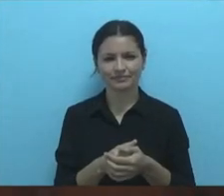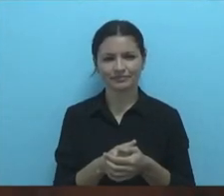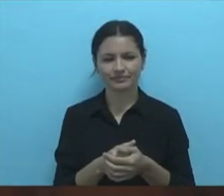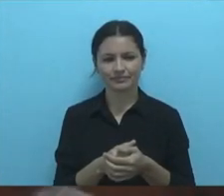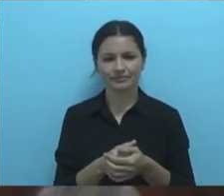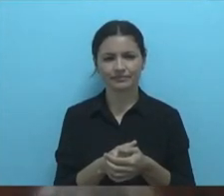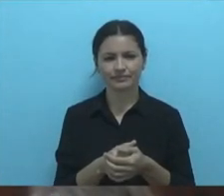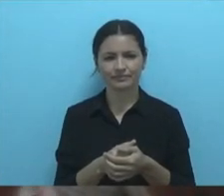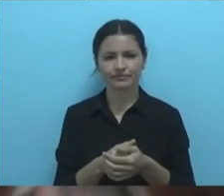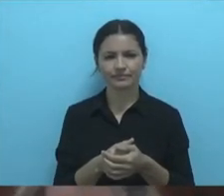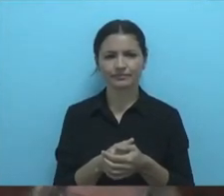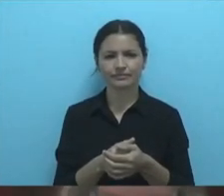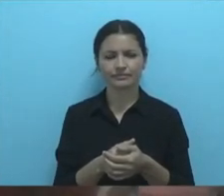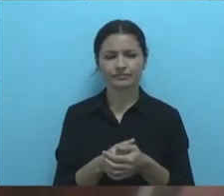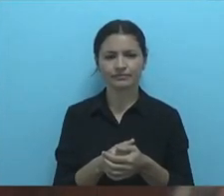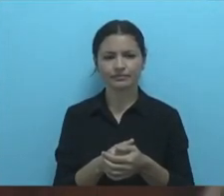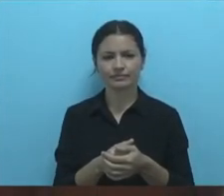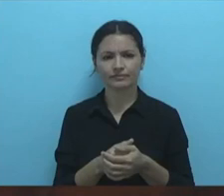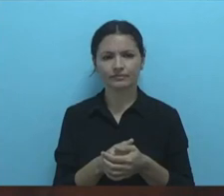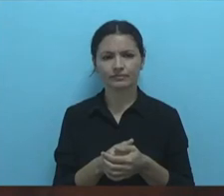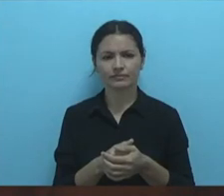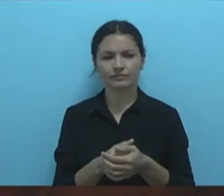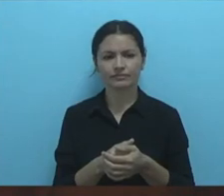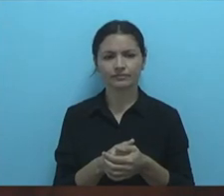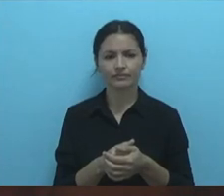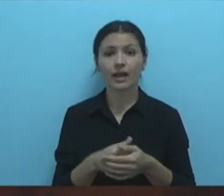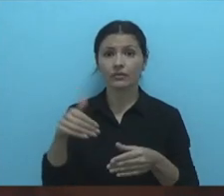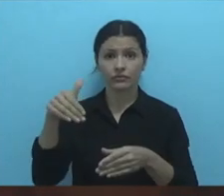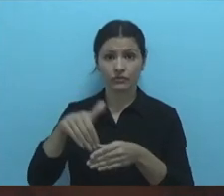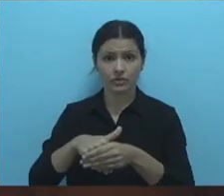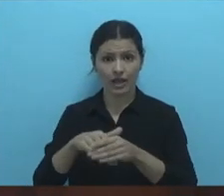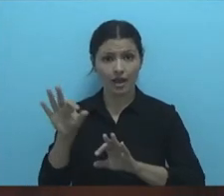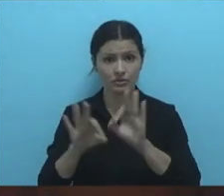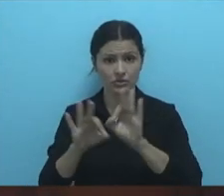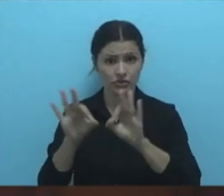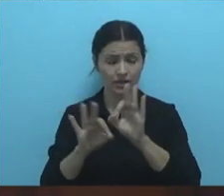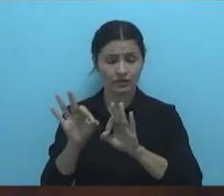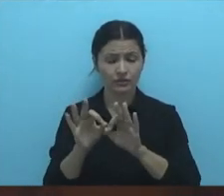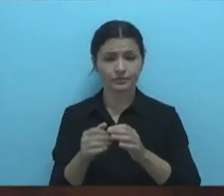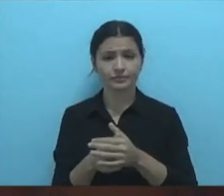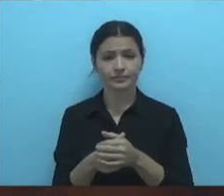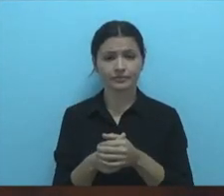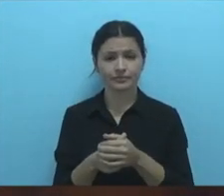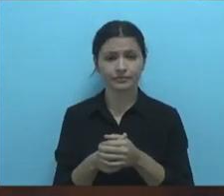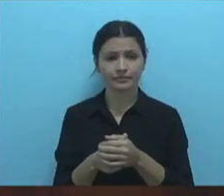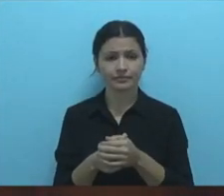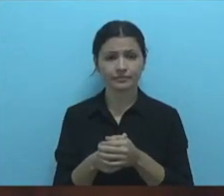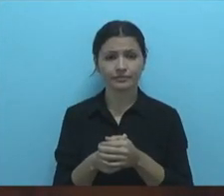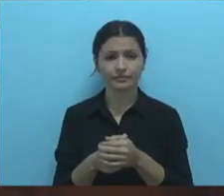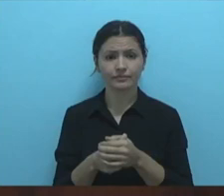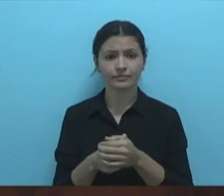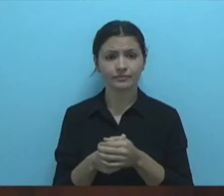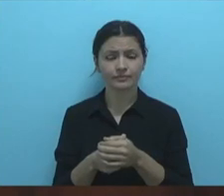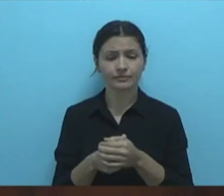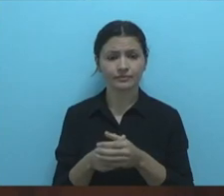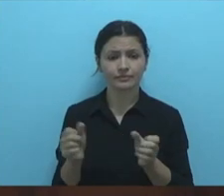la firma de la diputada Giselle mcmut a consideración el proyecto de declaración a votación